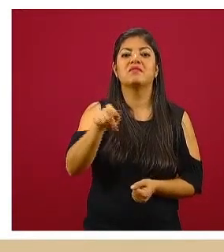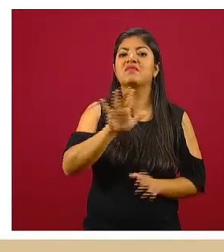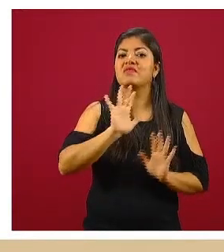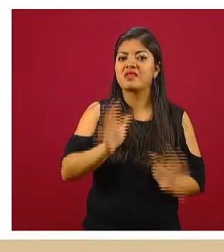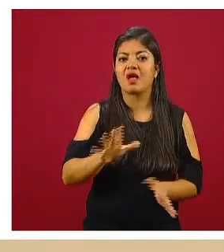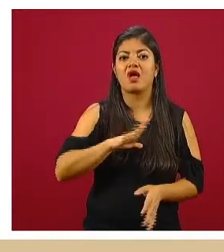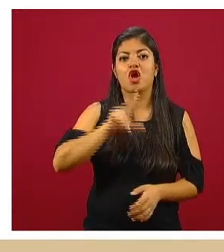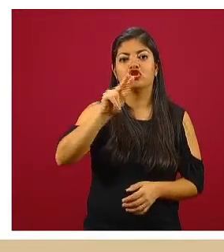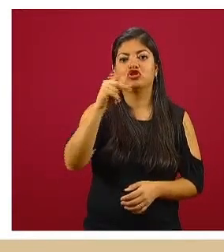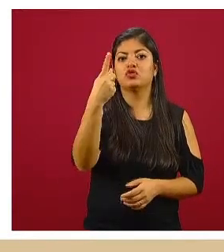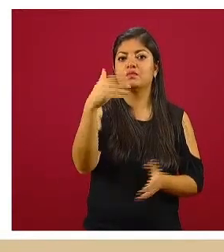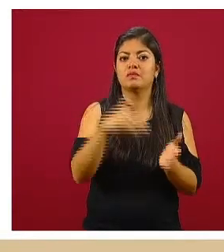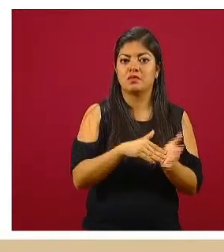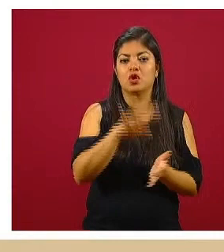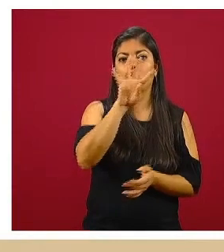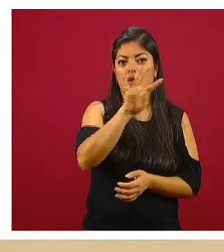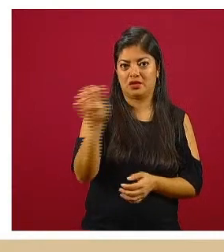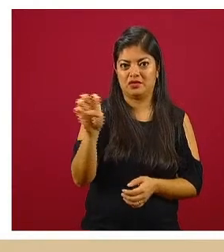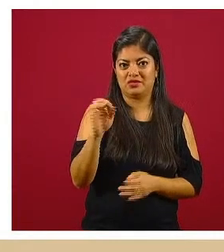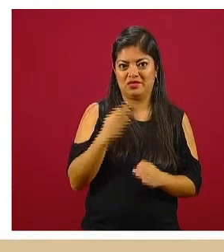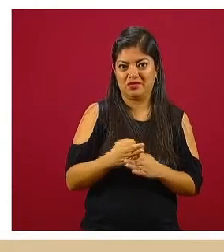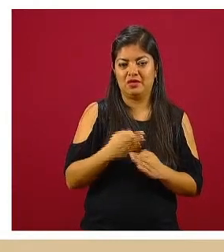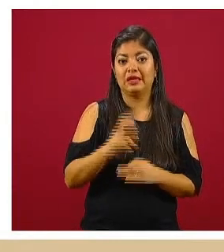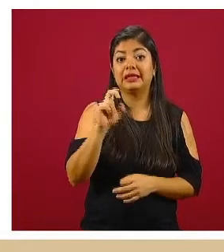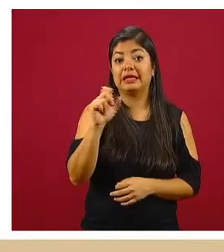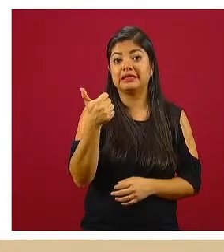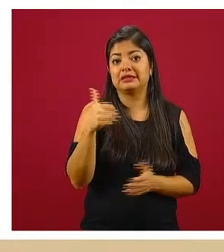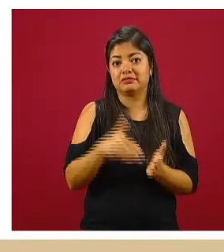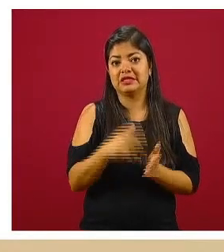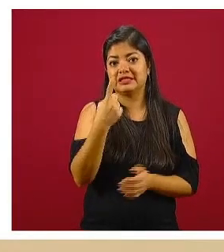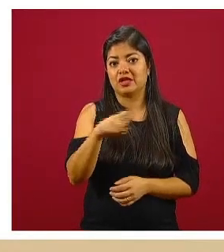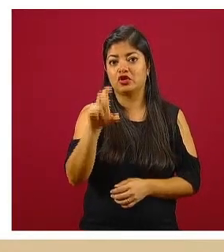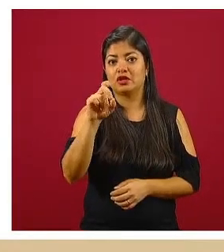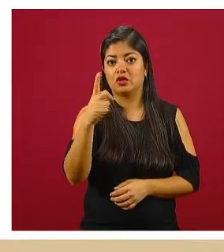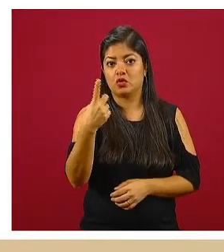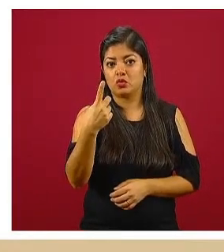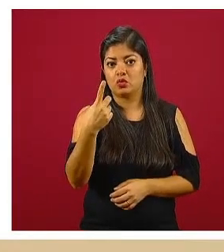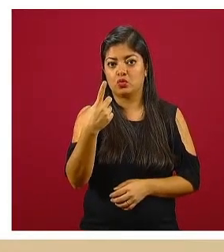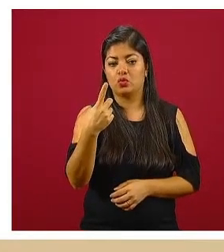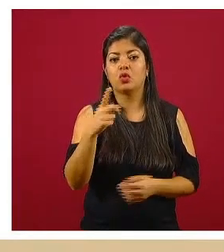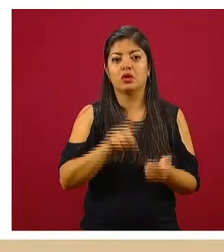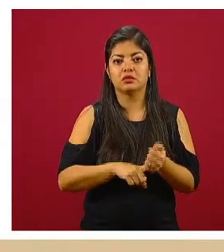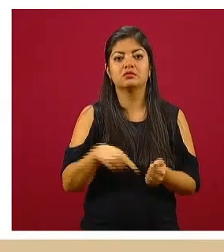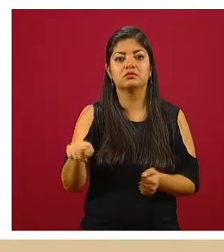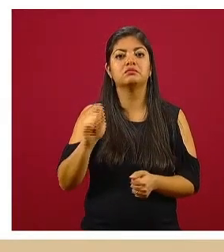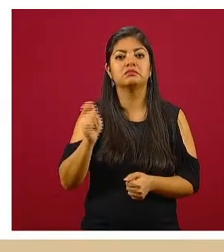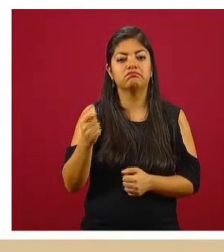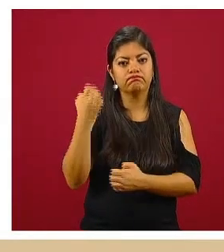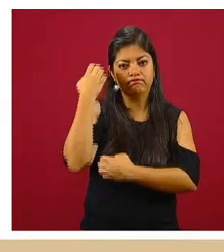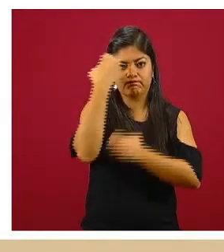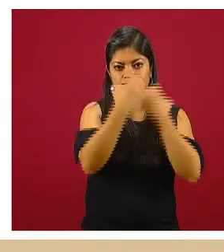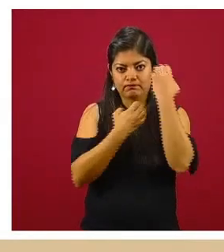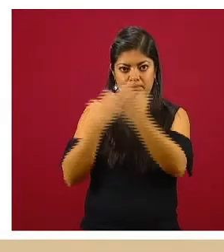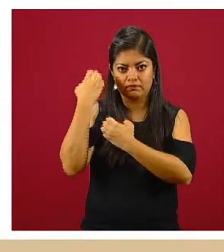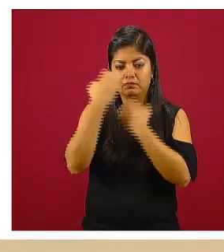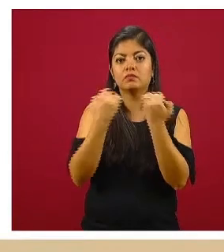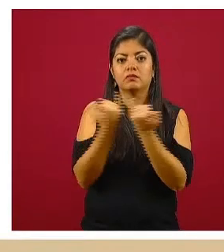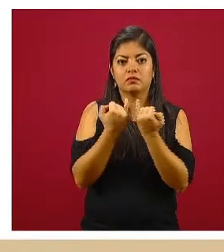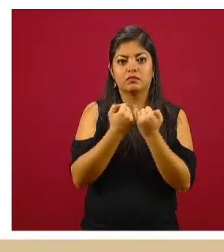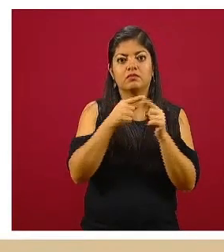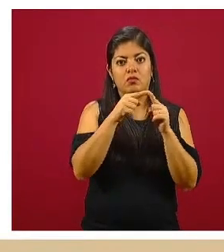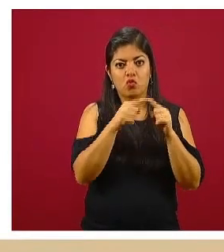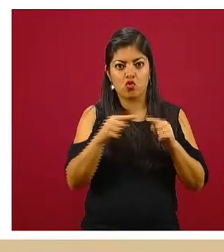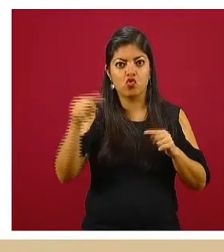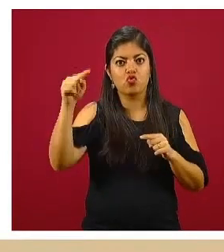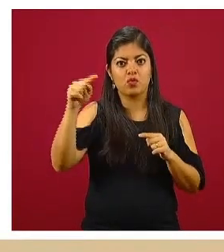confirmados, 81.400 en esta ocasión, 36.131 que están en un proceso de estudio, y también esta curva se